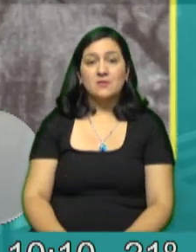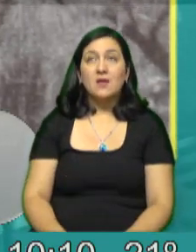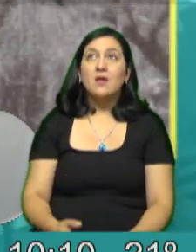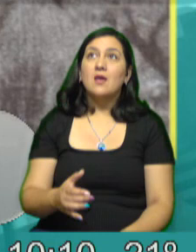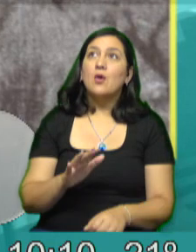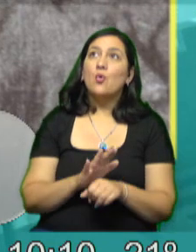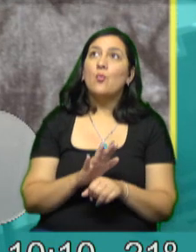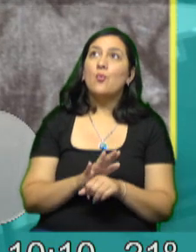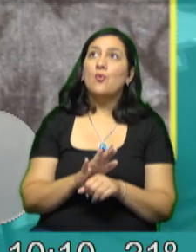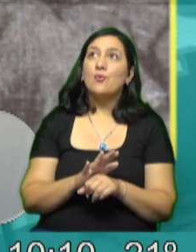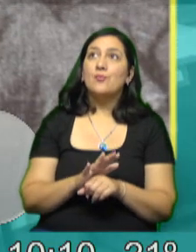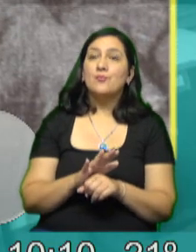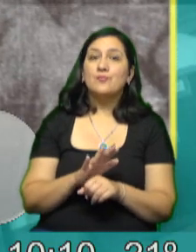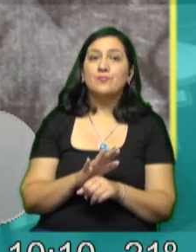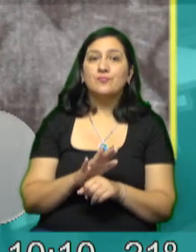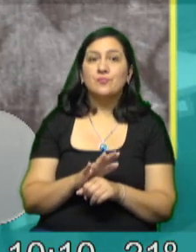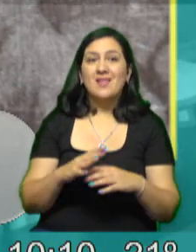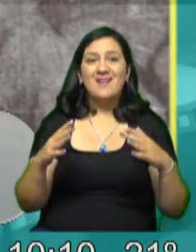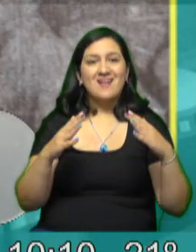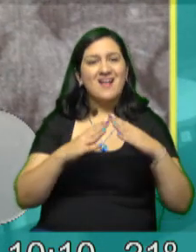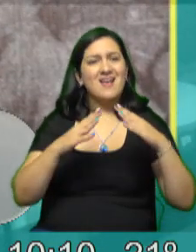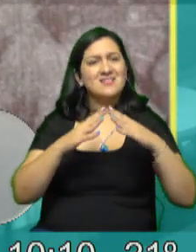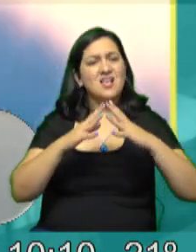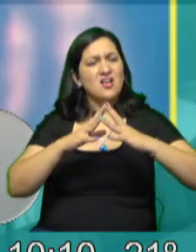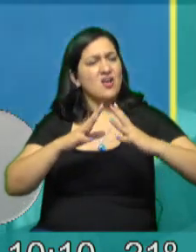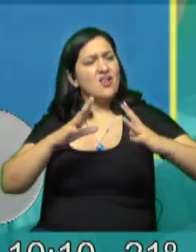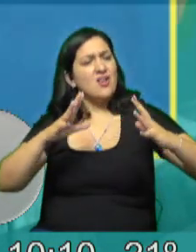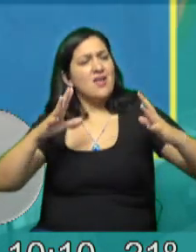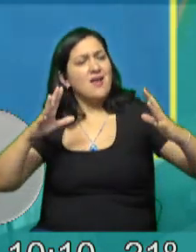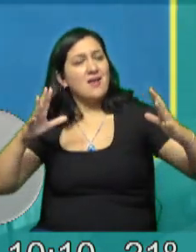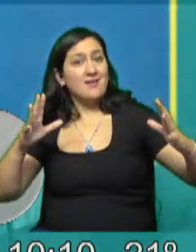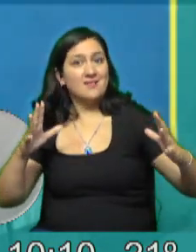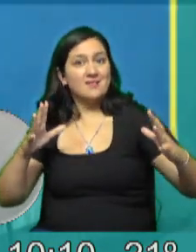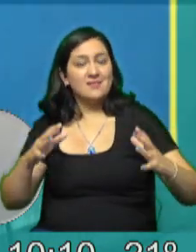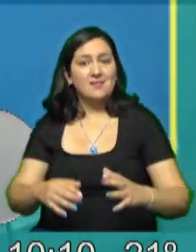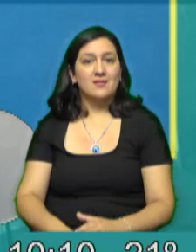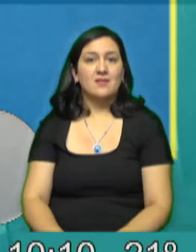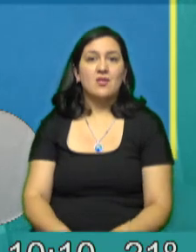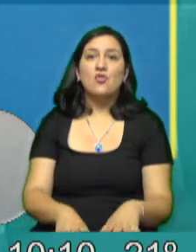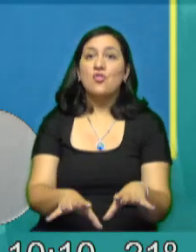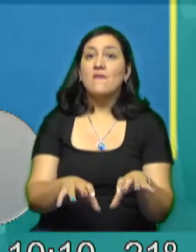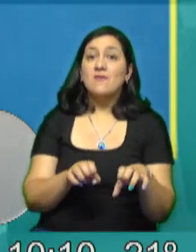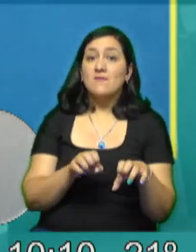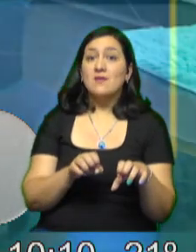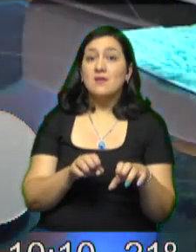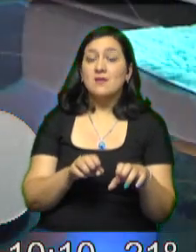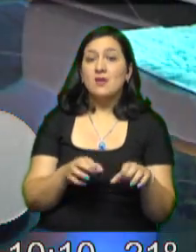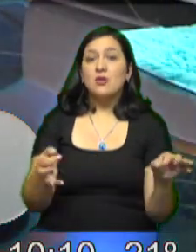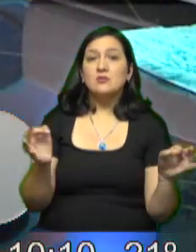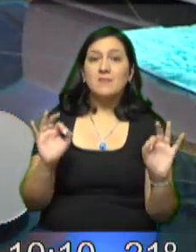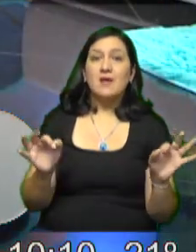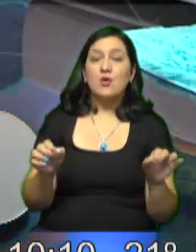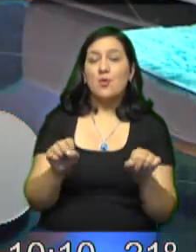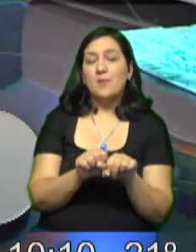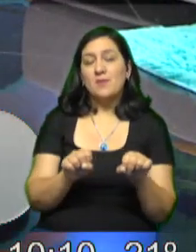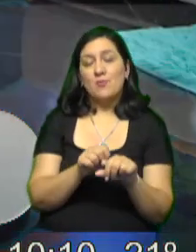especie de gran casona, como si fuera una quinta antigua, ¿no? Donde viven los hermanos, los primos,